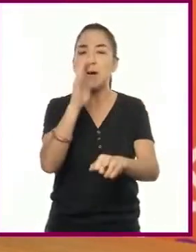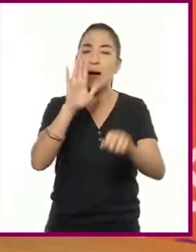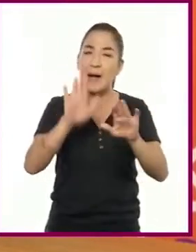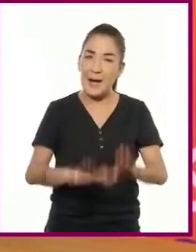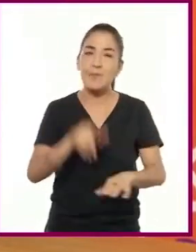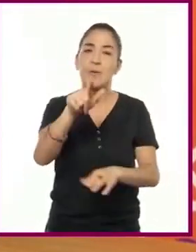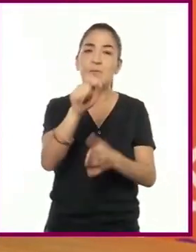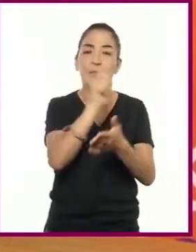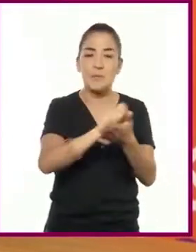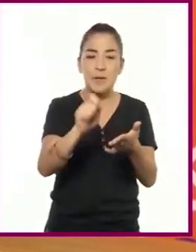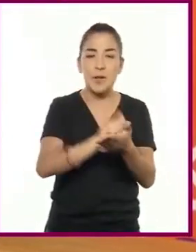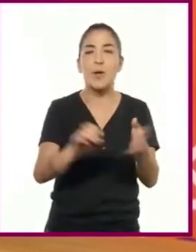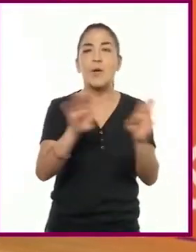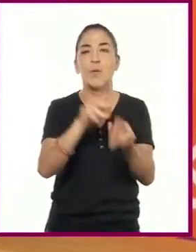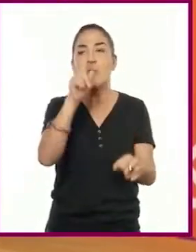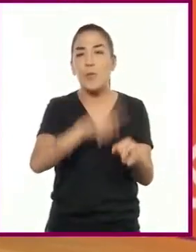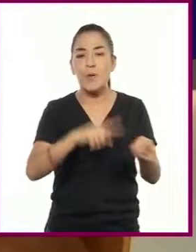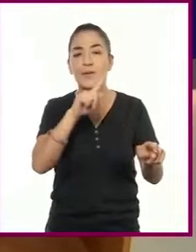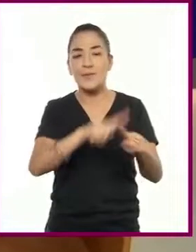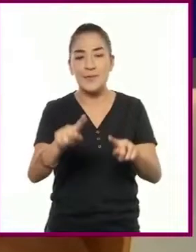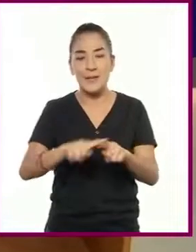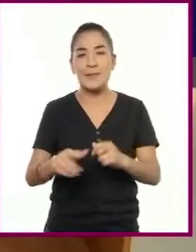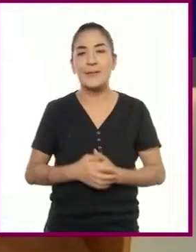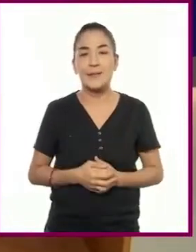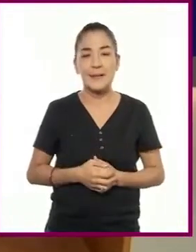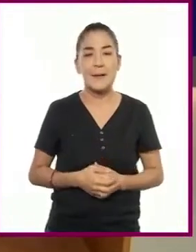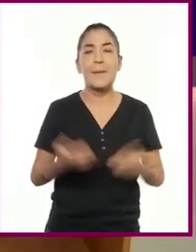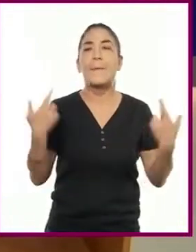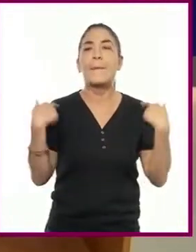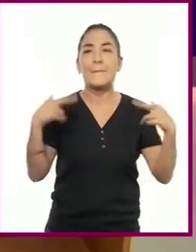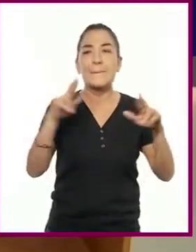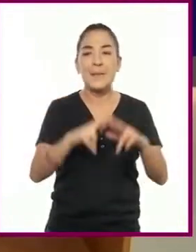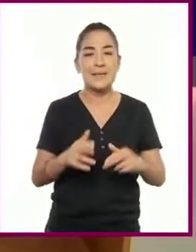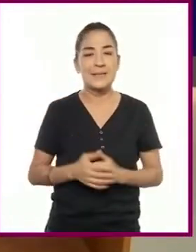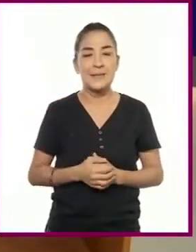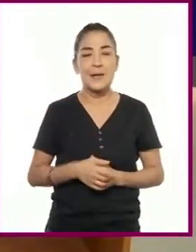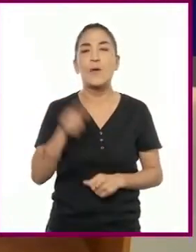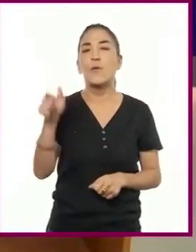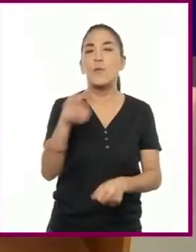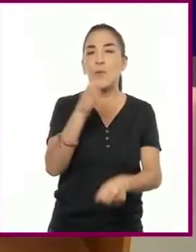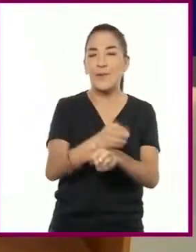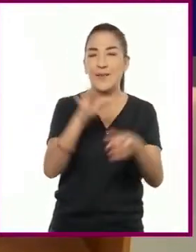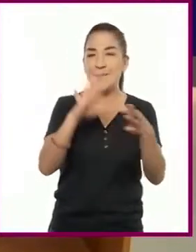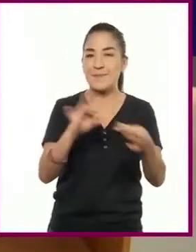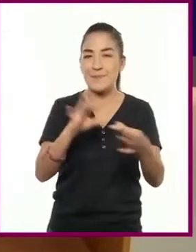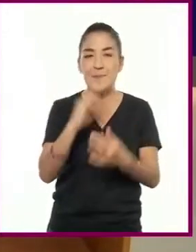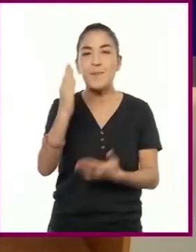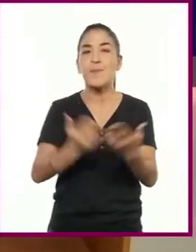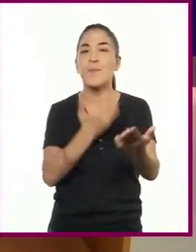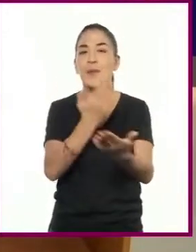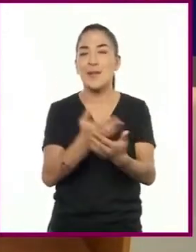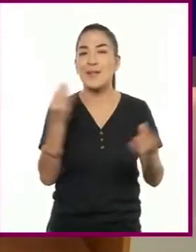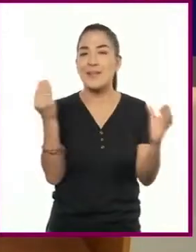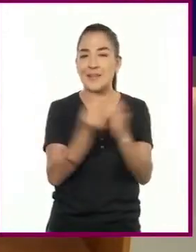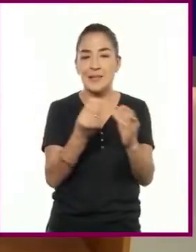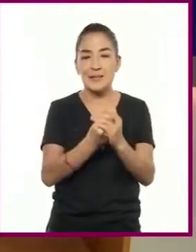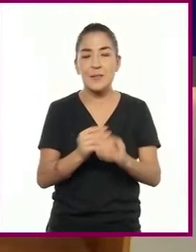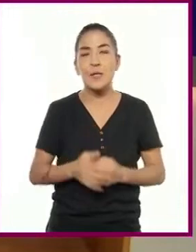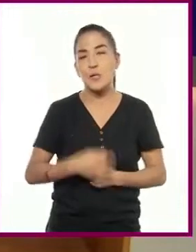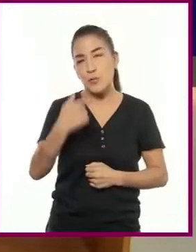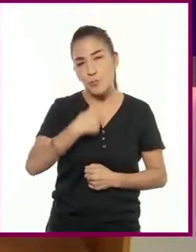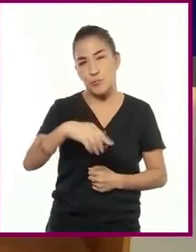con los colores de su agrado. Profesora, ahora que mencionaba el propósito de la sesión, me